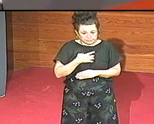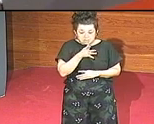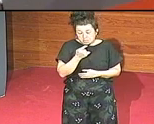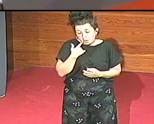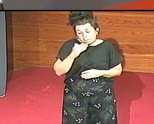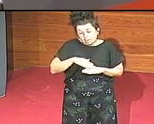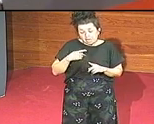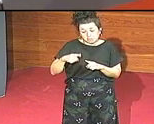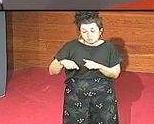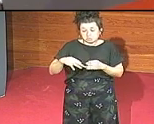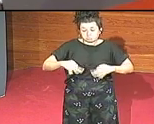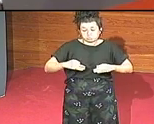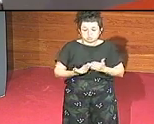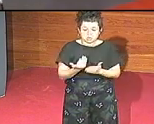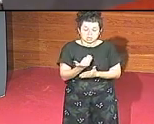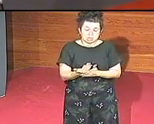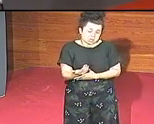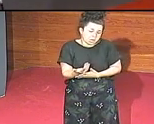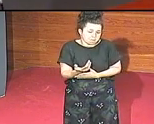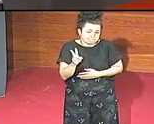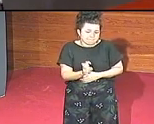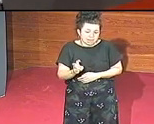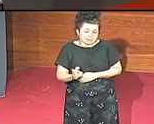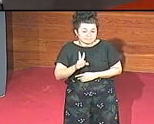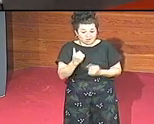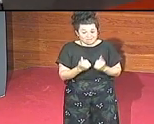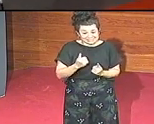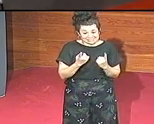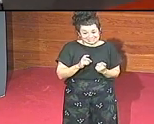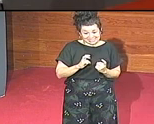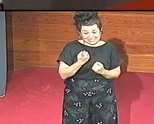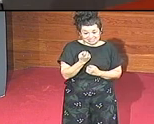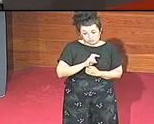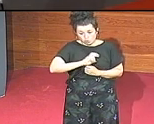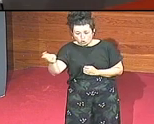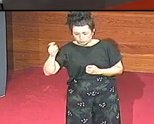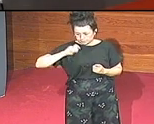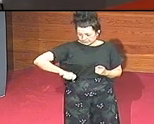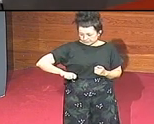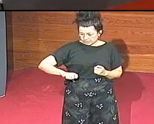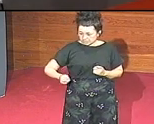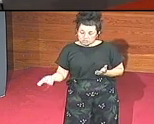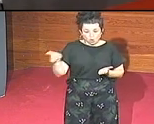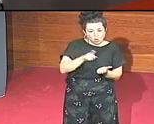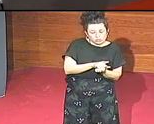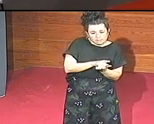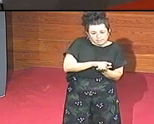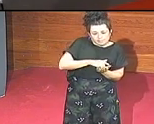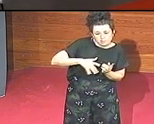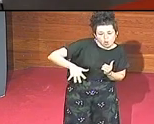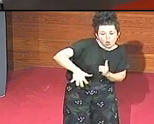pero hay veces que eso que tengamos que necesitar de otro profesional y volvemos a lo local y otra vez un trabajo de una semana